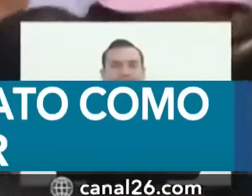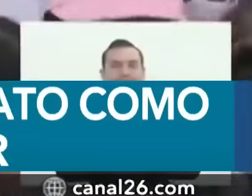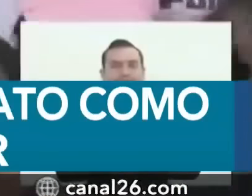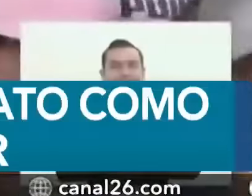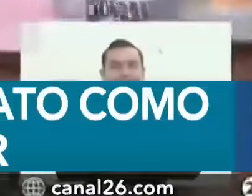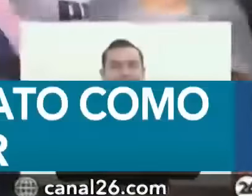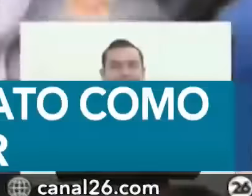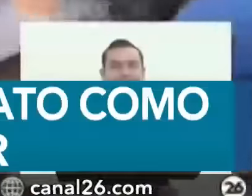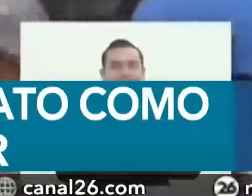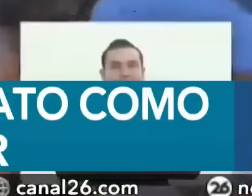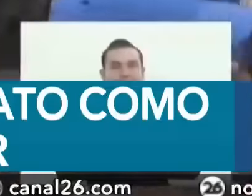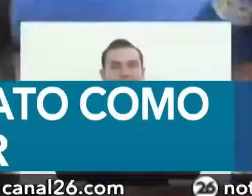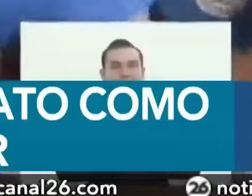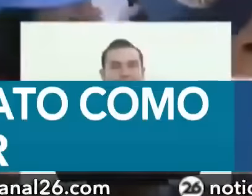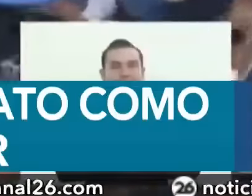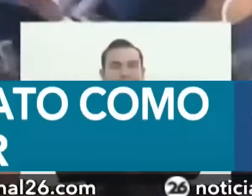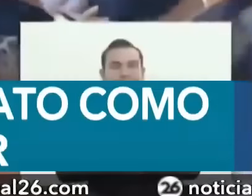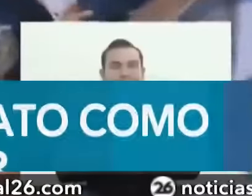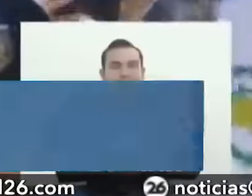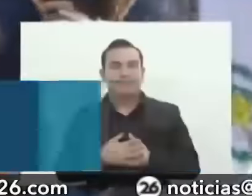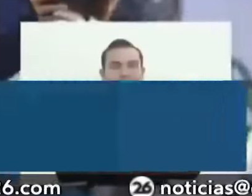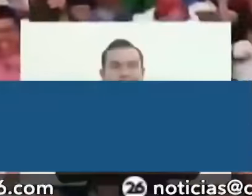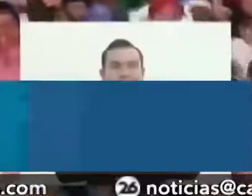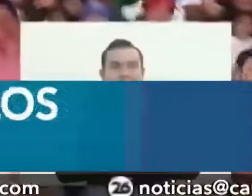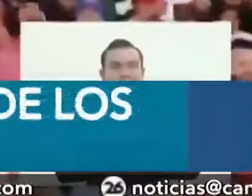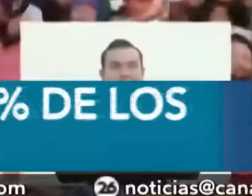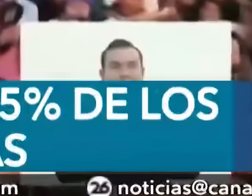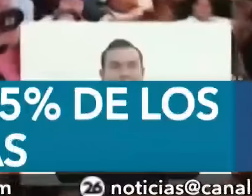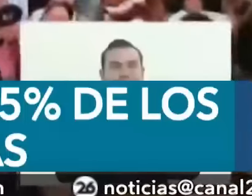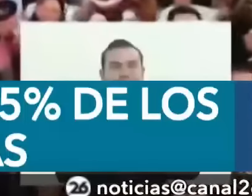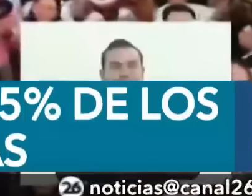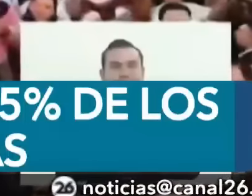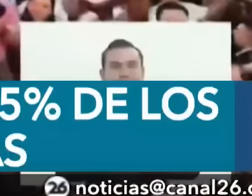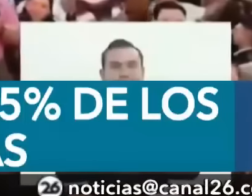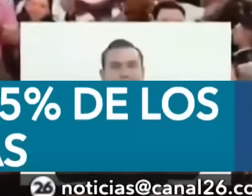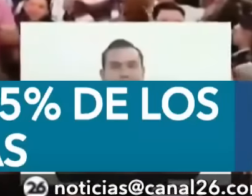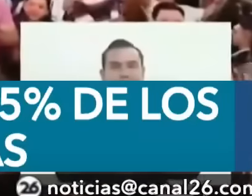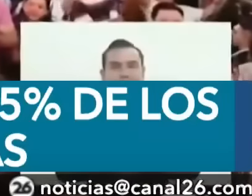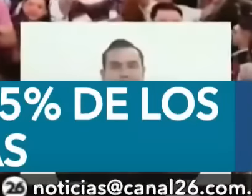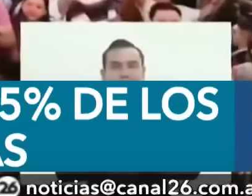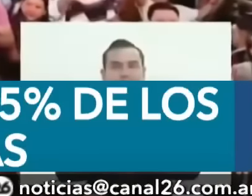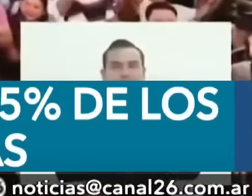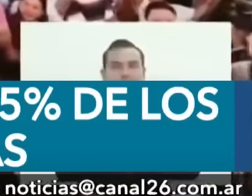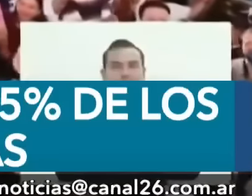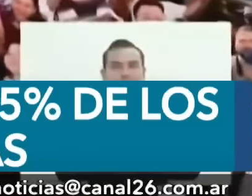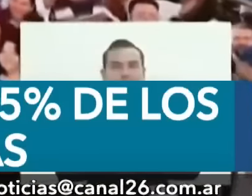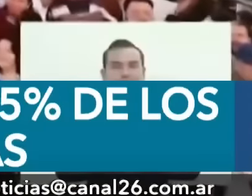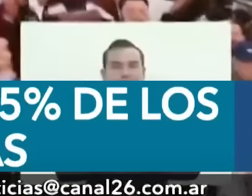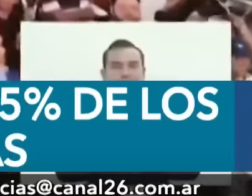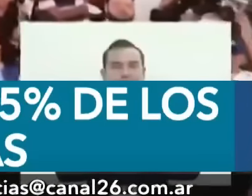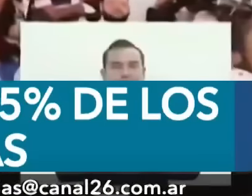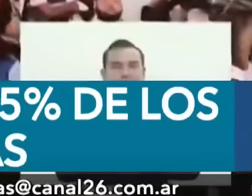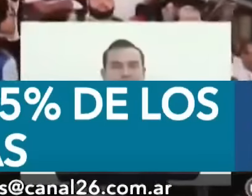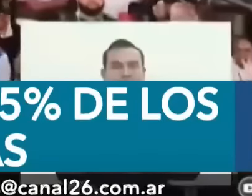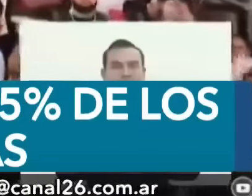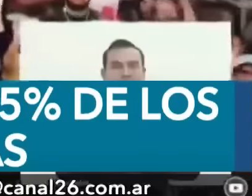población, porque en materia número uno ha mejorado considerablemente lo que tiene que ver con la seguridad, algo que preocupaba mucho a este